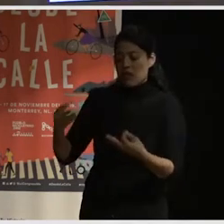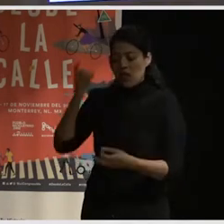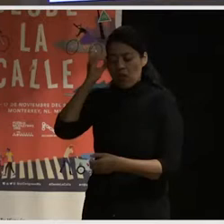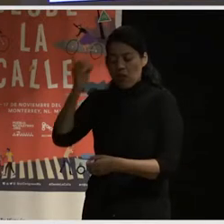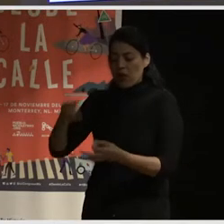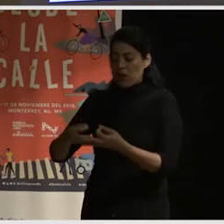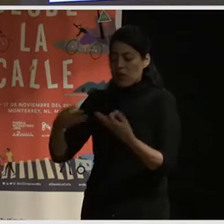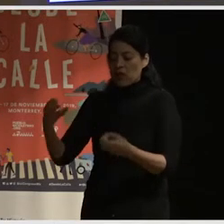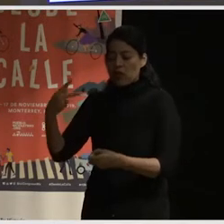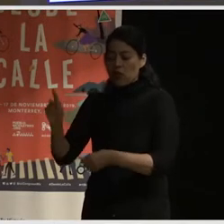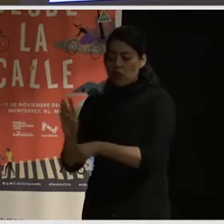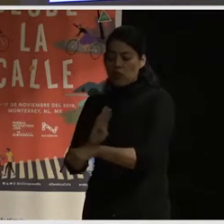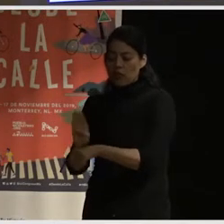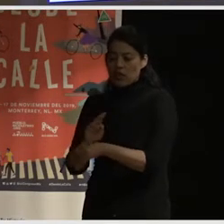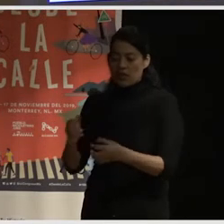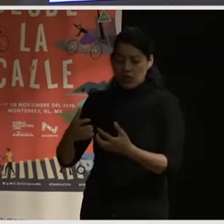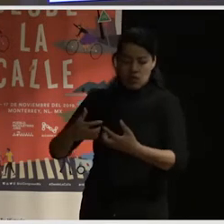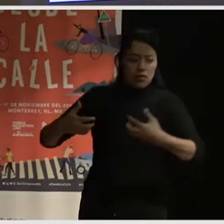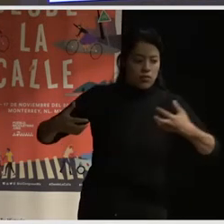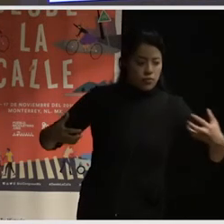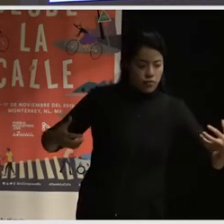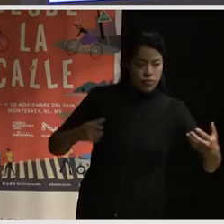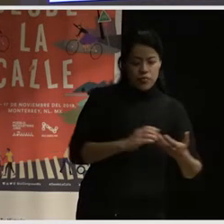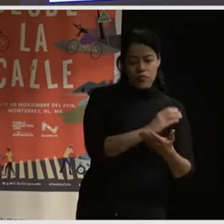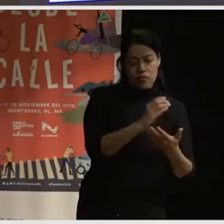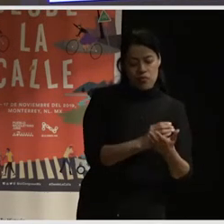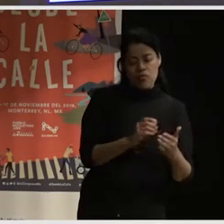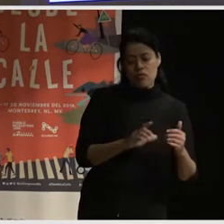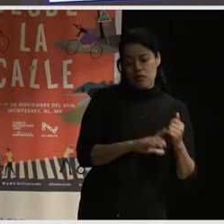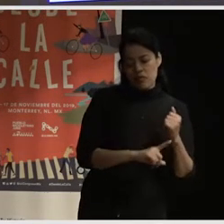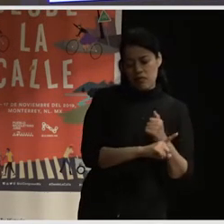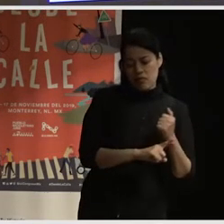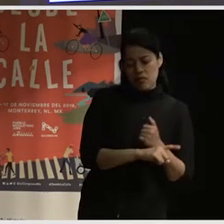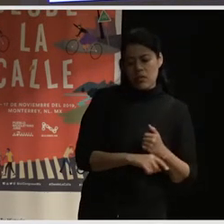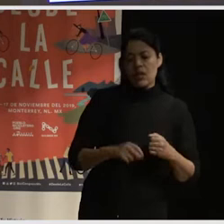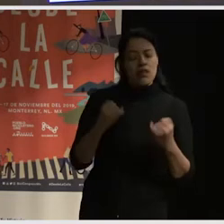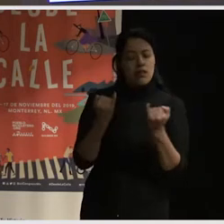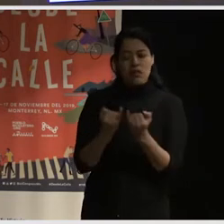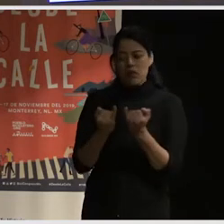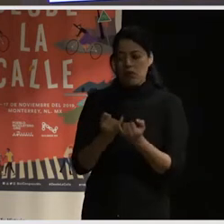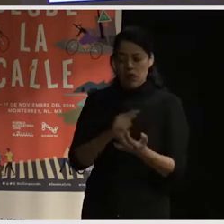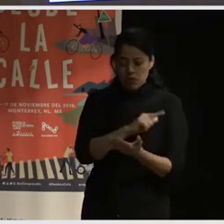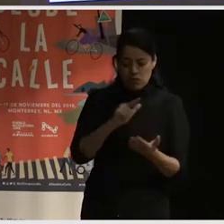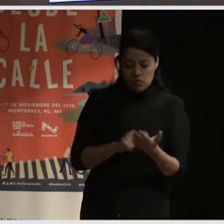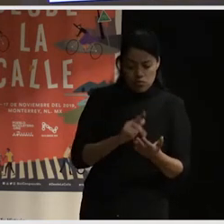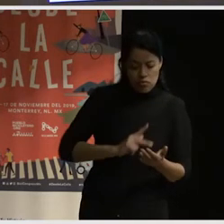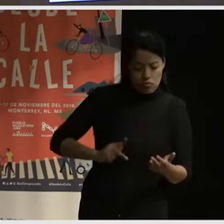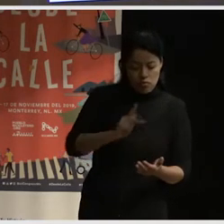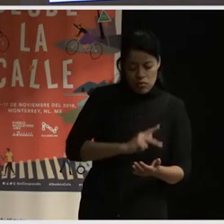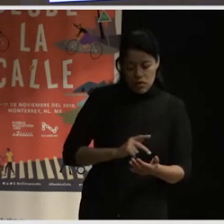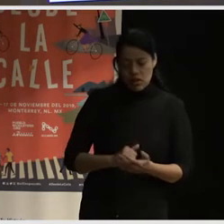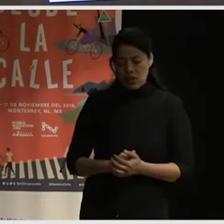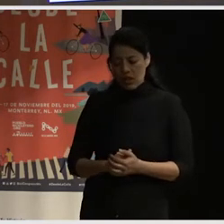el problema se extrapola da a las ciudades entonces los beneficios del espacio público que por excelencia deberían ser